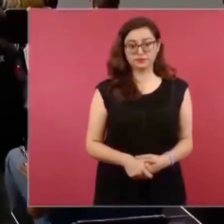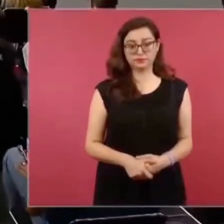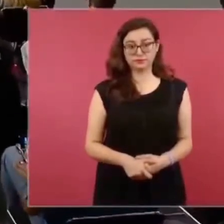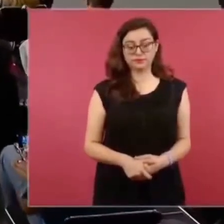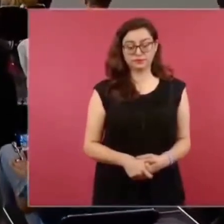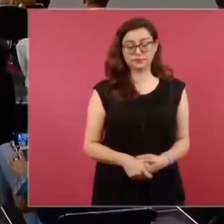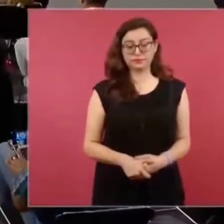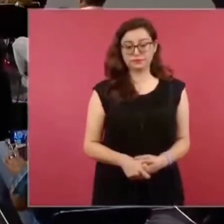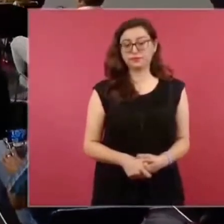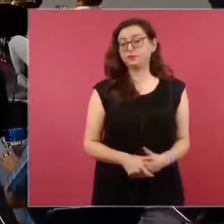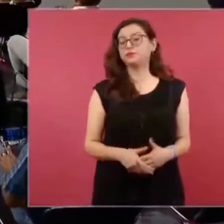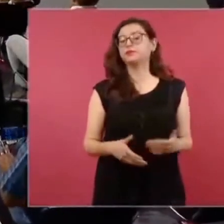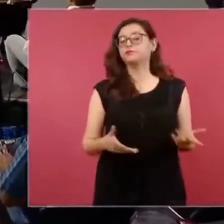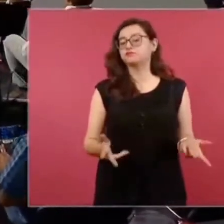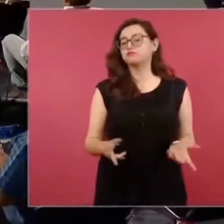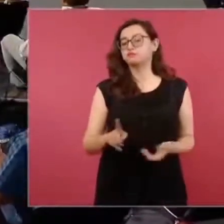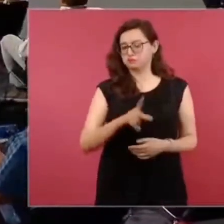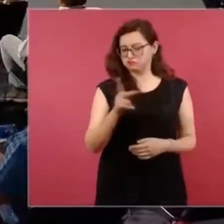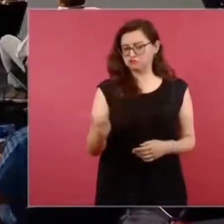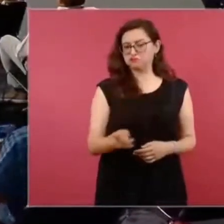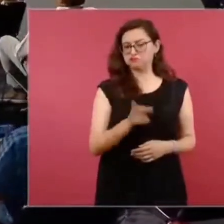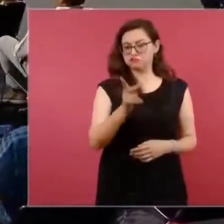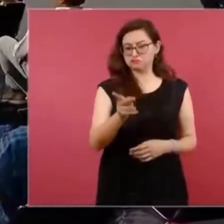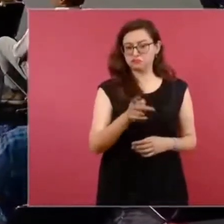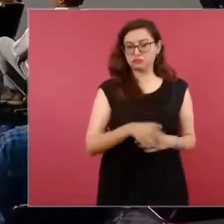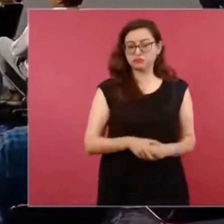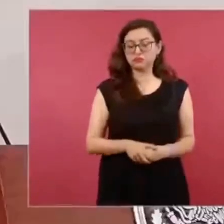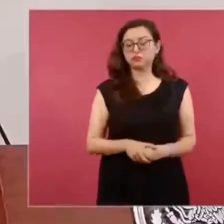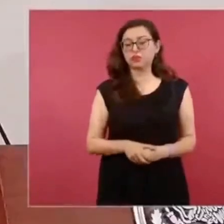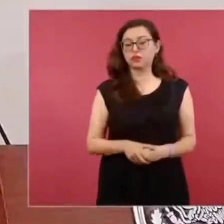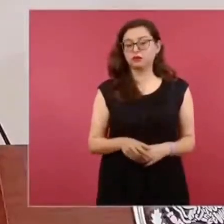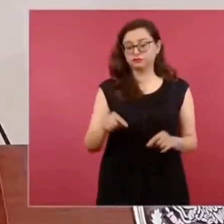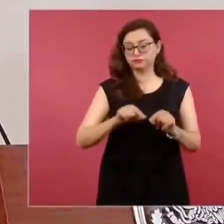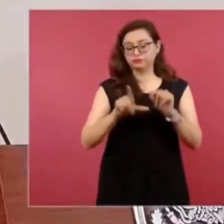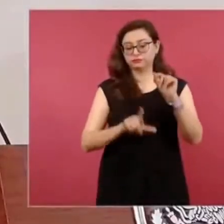el cartel de Sinaloa